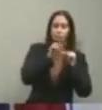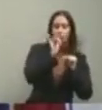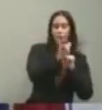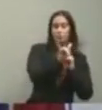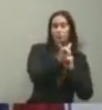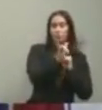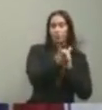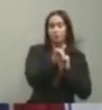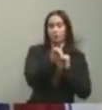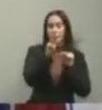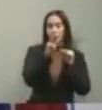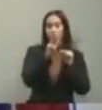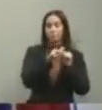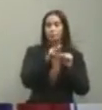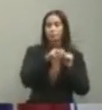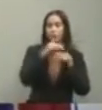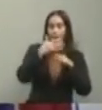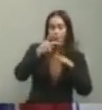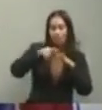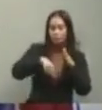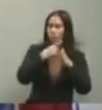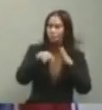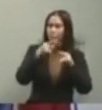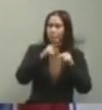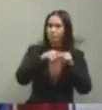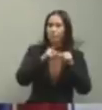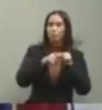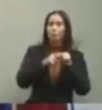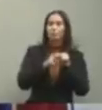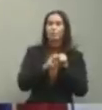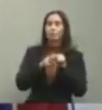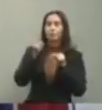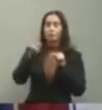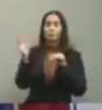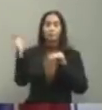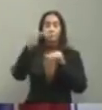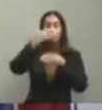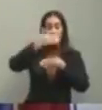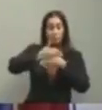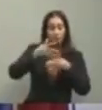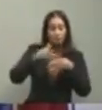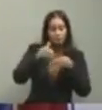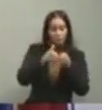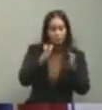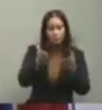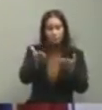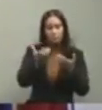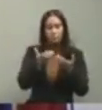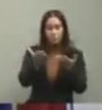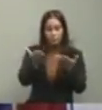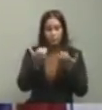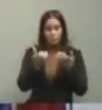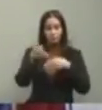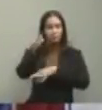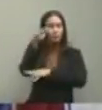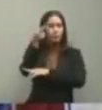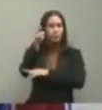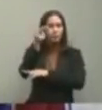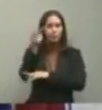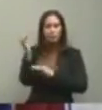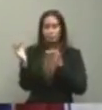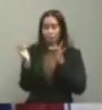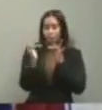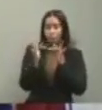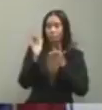venía durante el vuelo el oficial de inmigración que le atendió las personas que dentro del hotel le atendieron